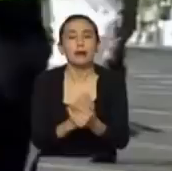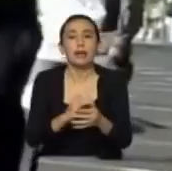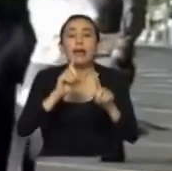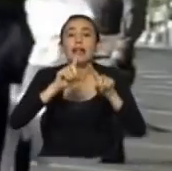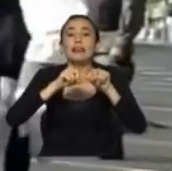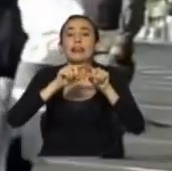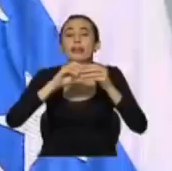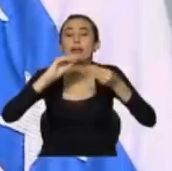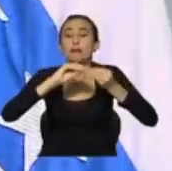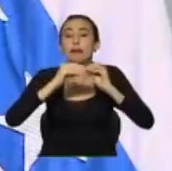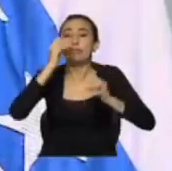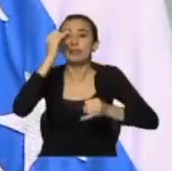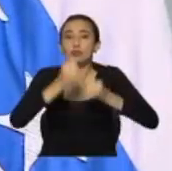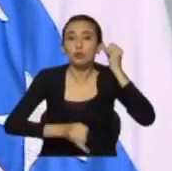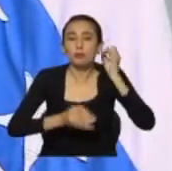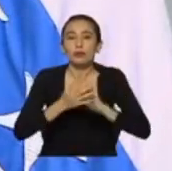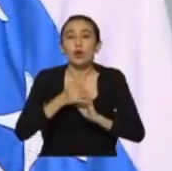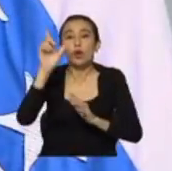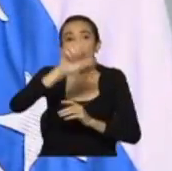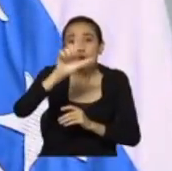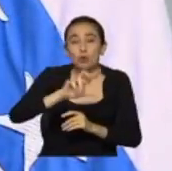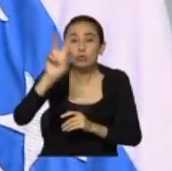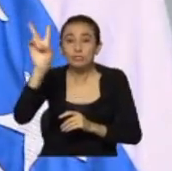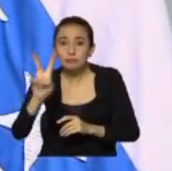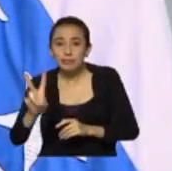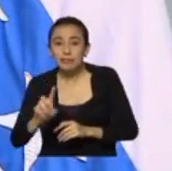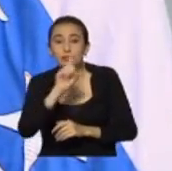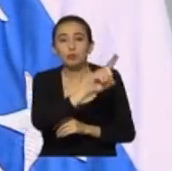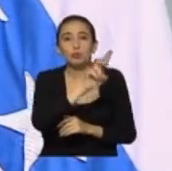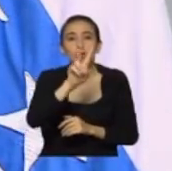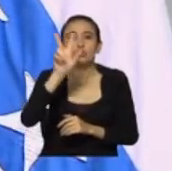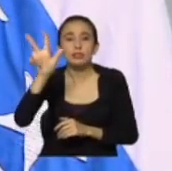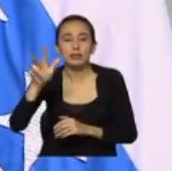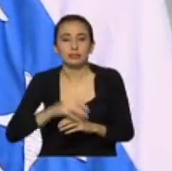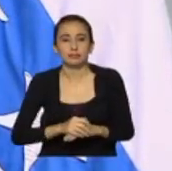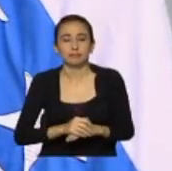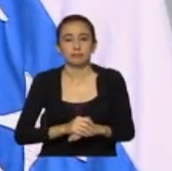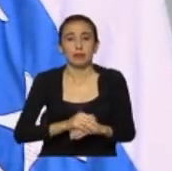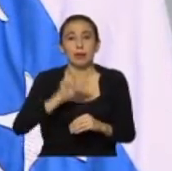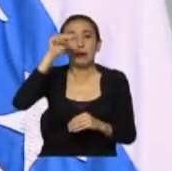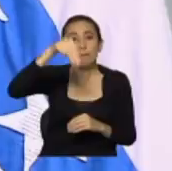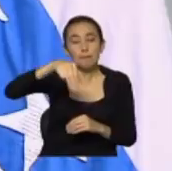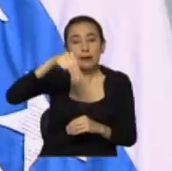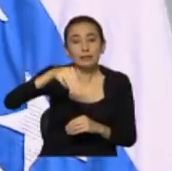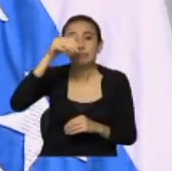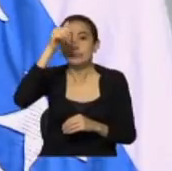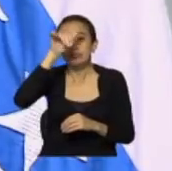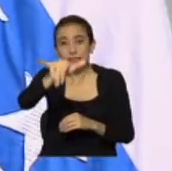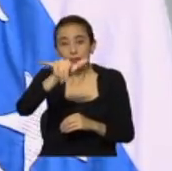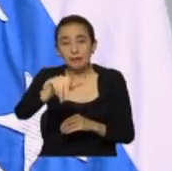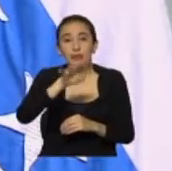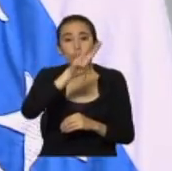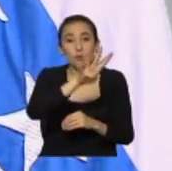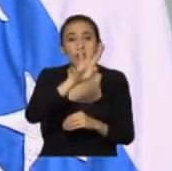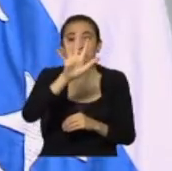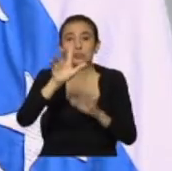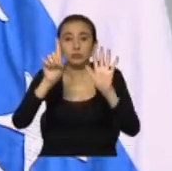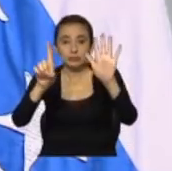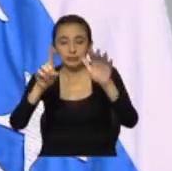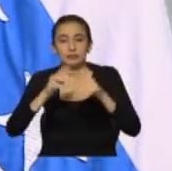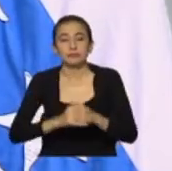número de la placa pueden circular lunes y viernes 1 2 y 3 martes y sábado 4 5 y 6